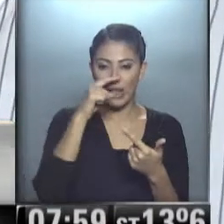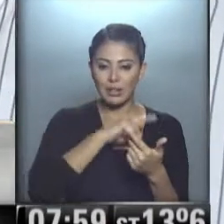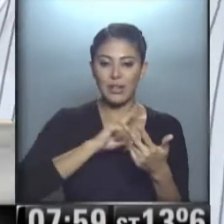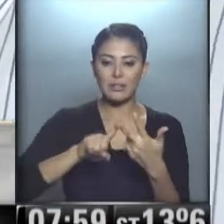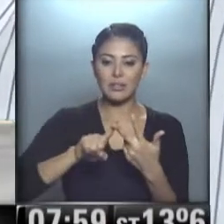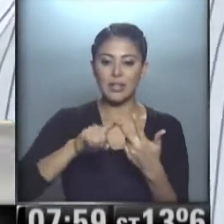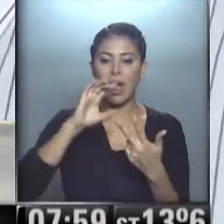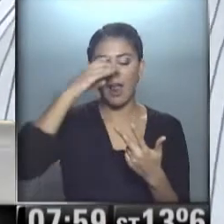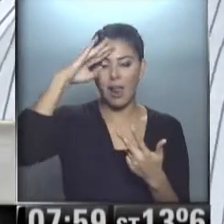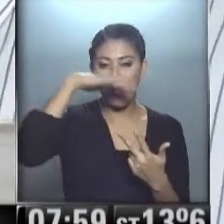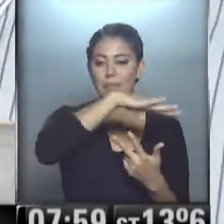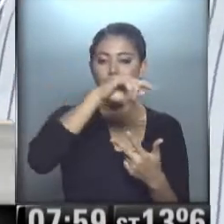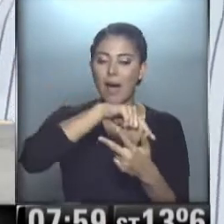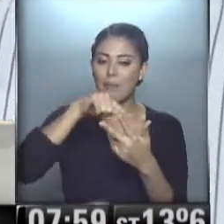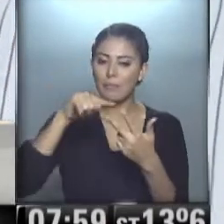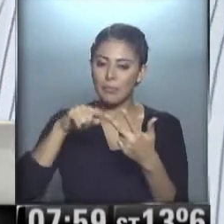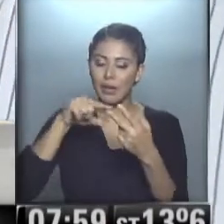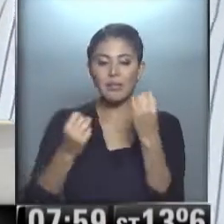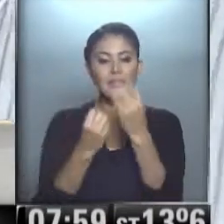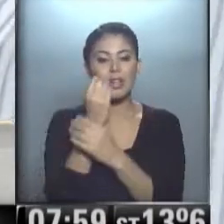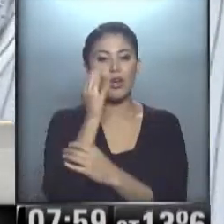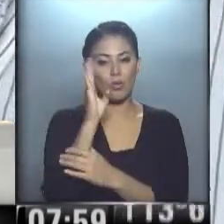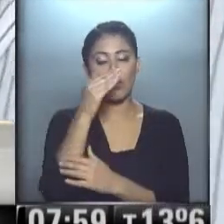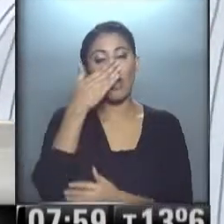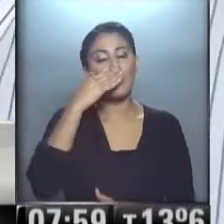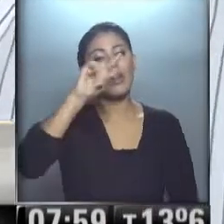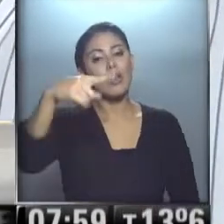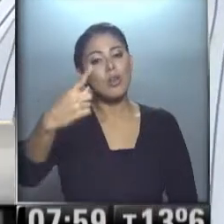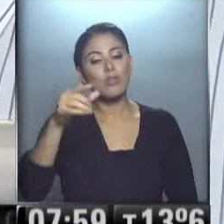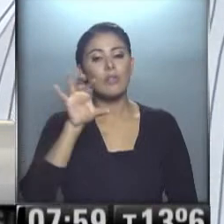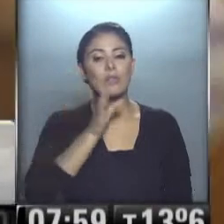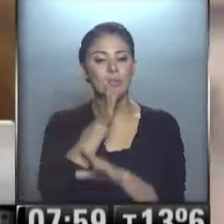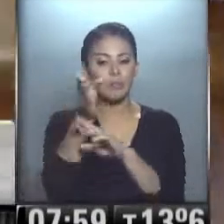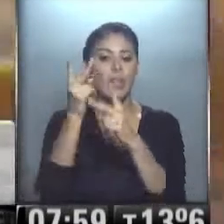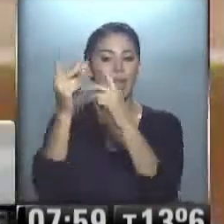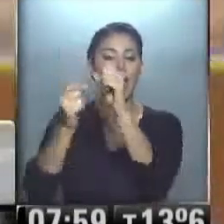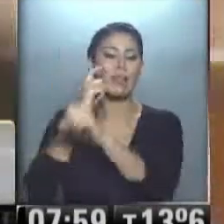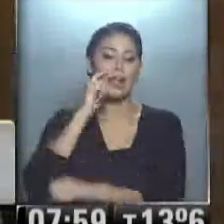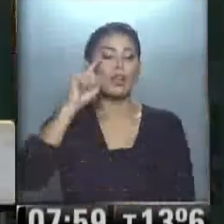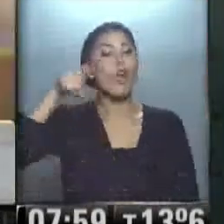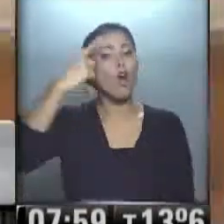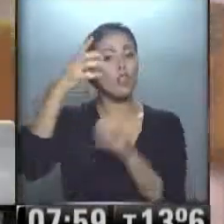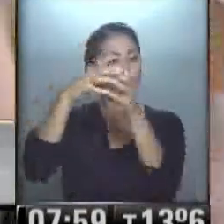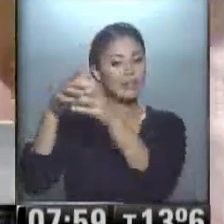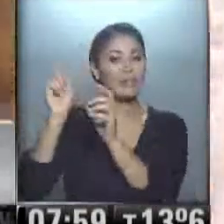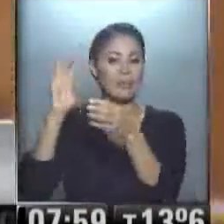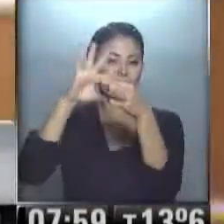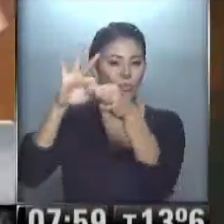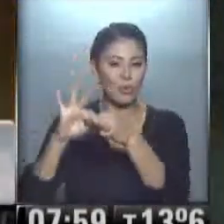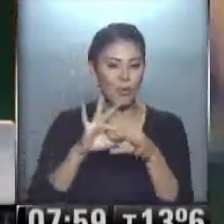y La Pampa, que se están conformando la unión de clubes de barrio. Ahora próximamente vamos a ir a Entre Ríos porque hay otras organizaciones que se están